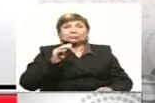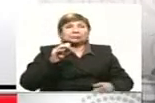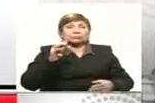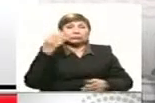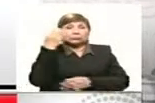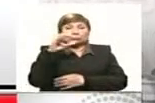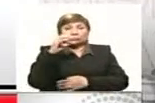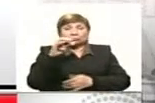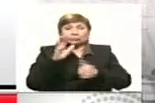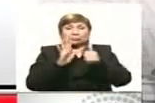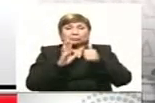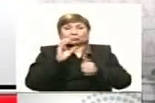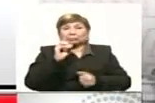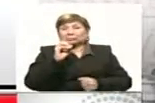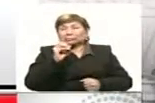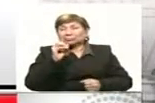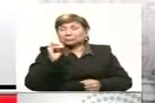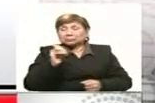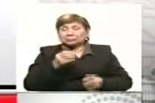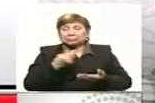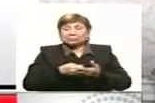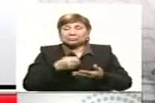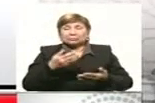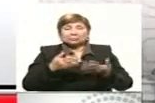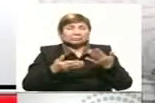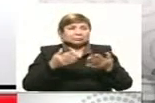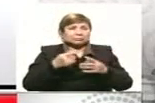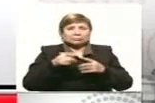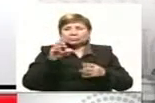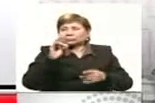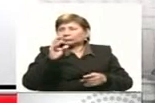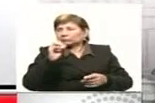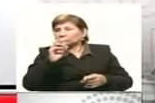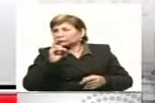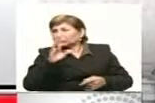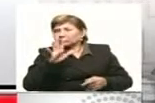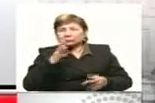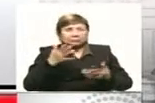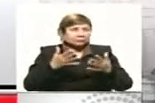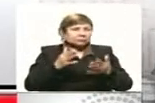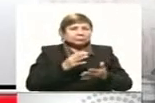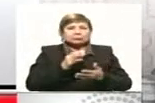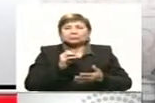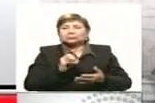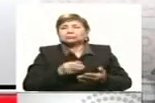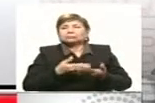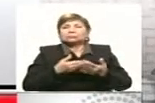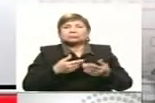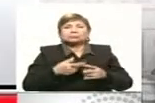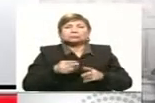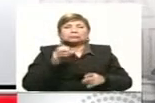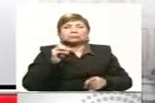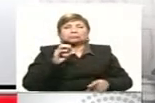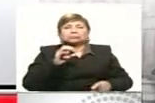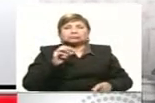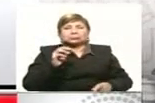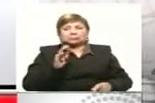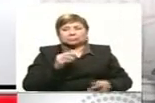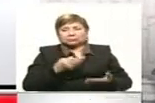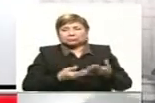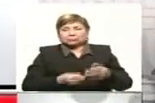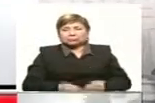60% y el promedio latinoamericano me parece que está encima de 70%, creo que en 75%, y los países de la OCDE están algo por